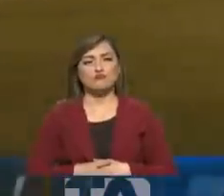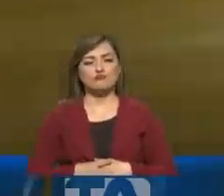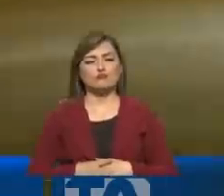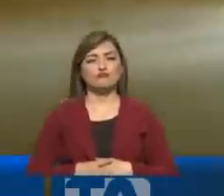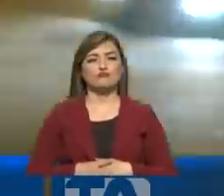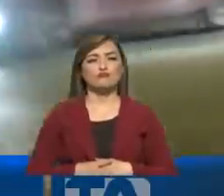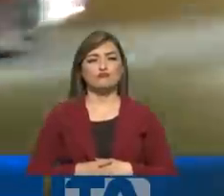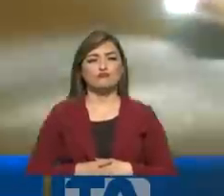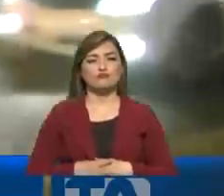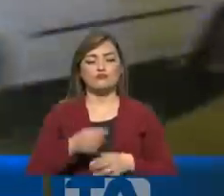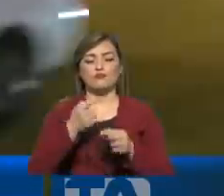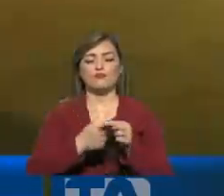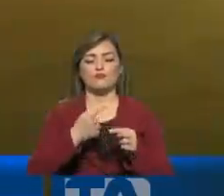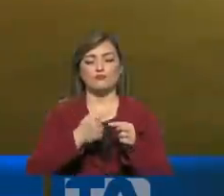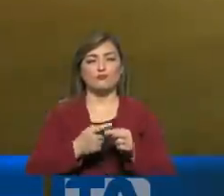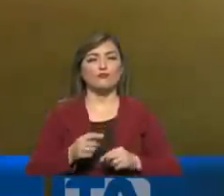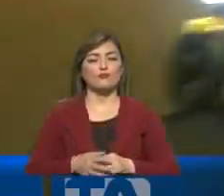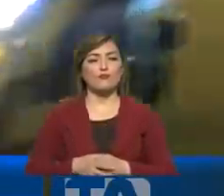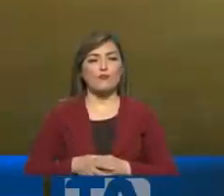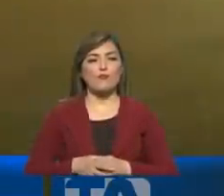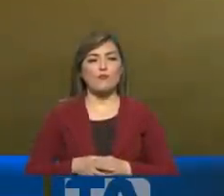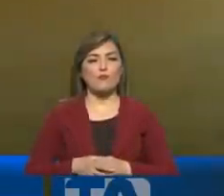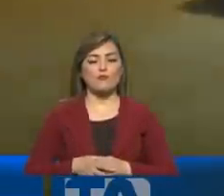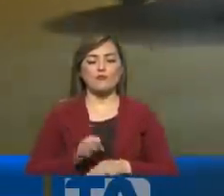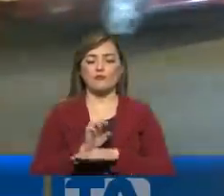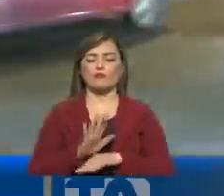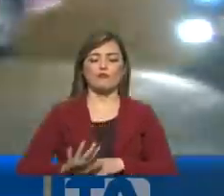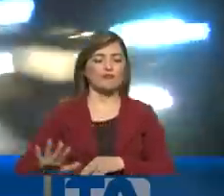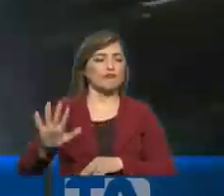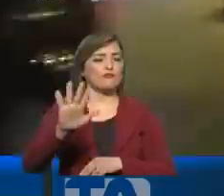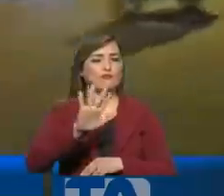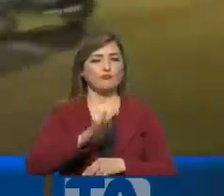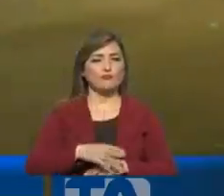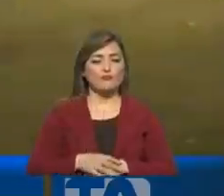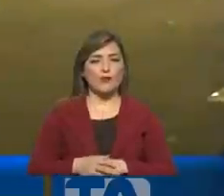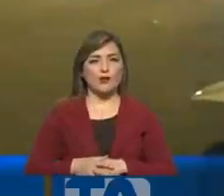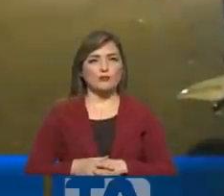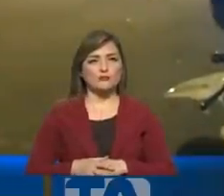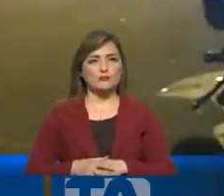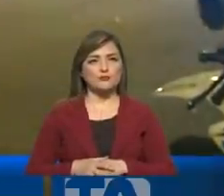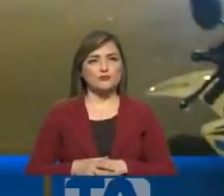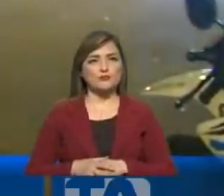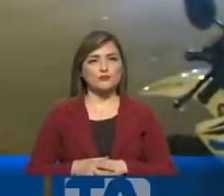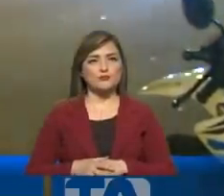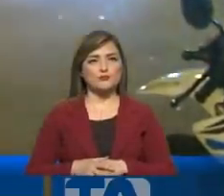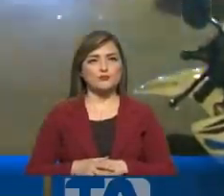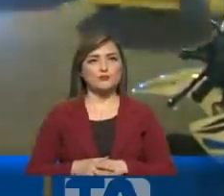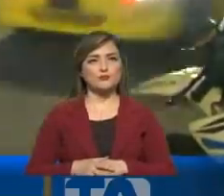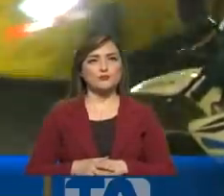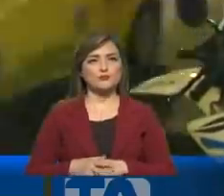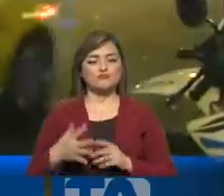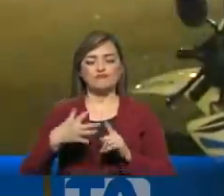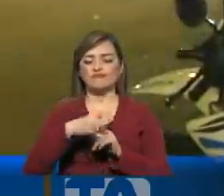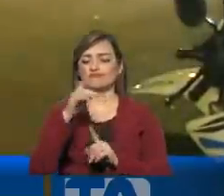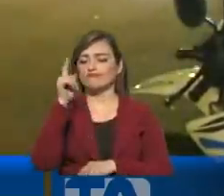acá en Quito, precisamente, y en el país. Debido a que atravesábamos precisamente una